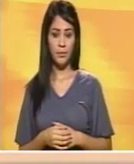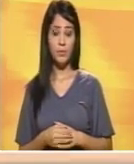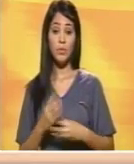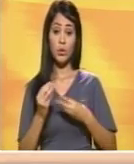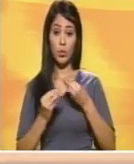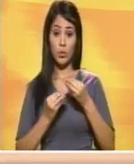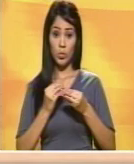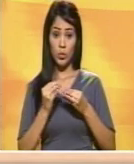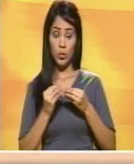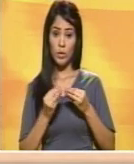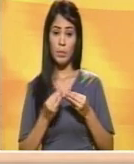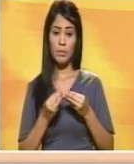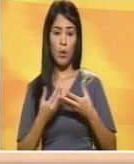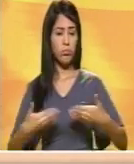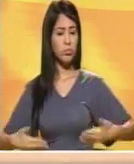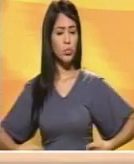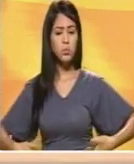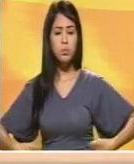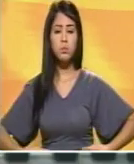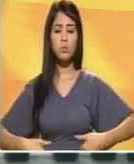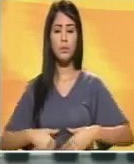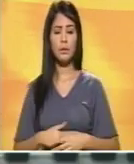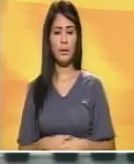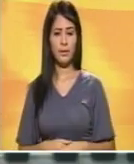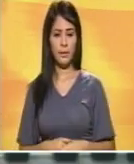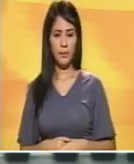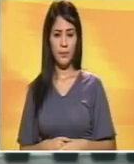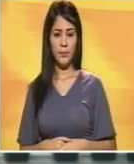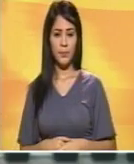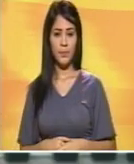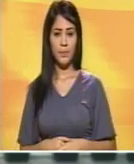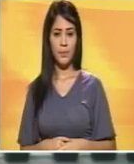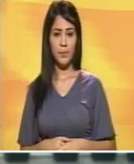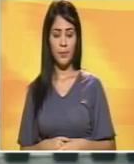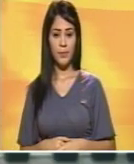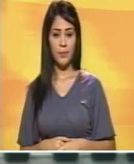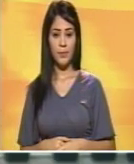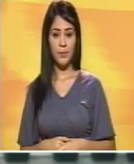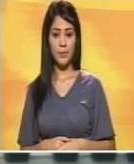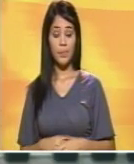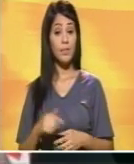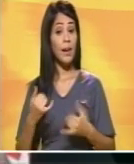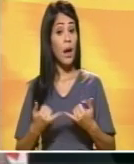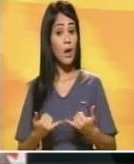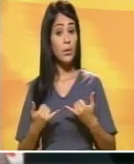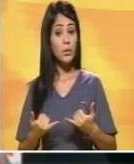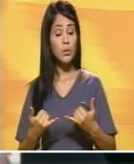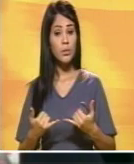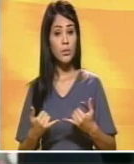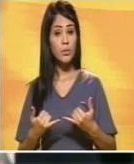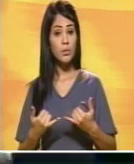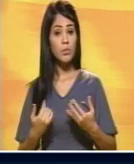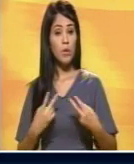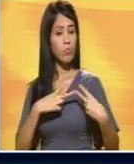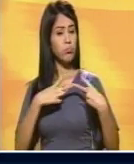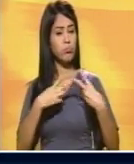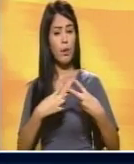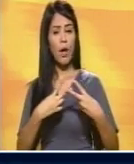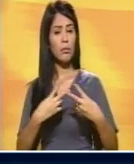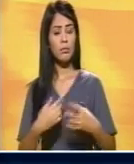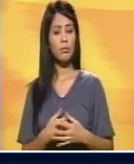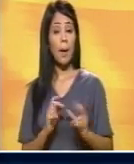Hicimos este gran esfuerzo, que es en este momento de gran valor